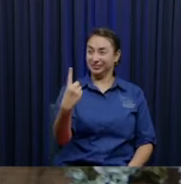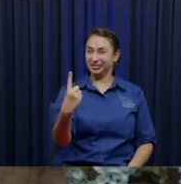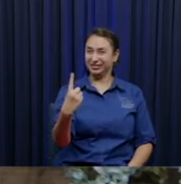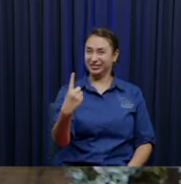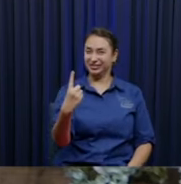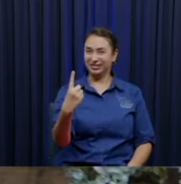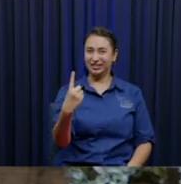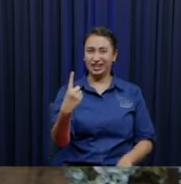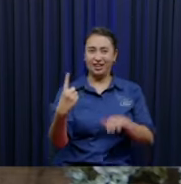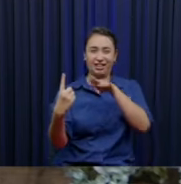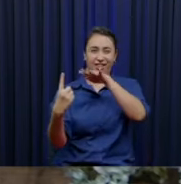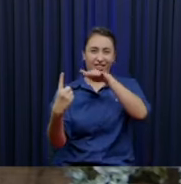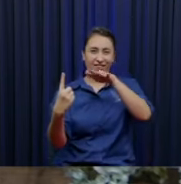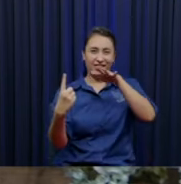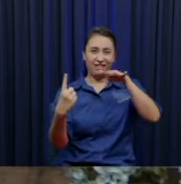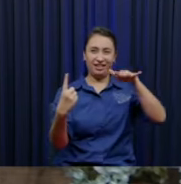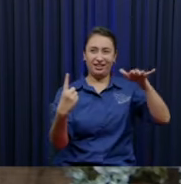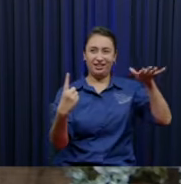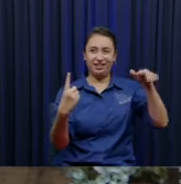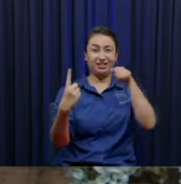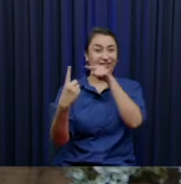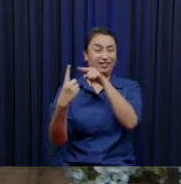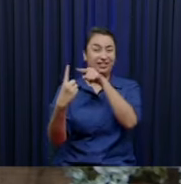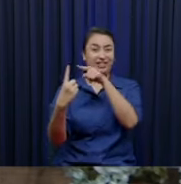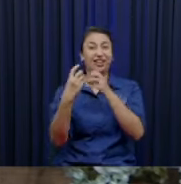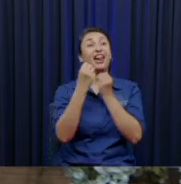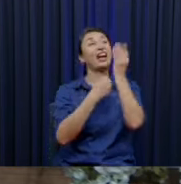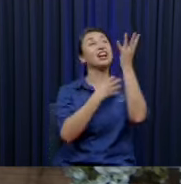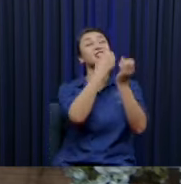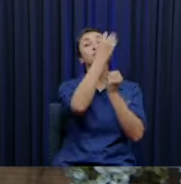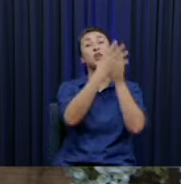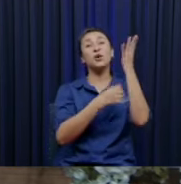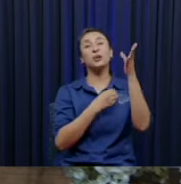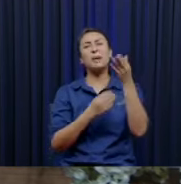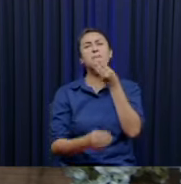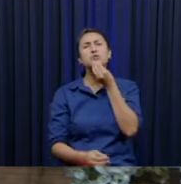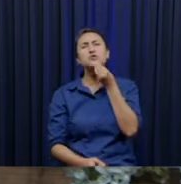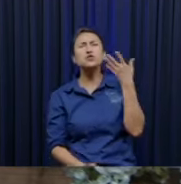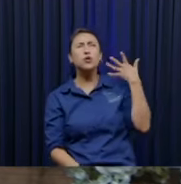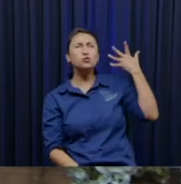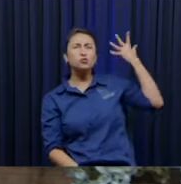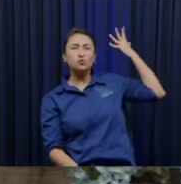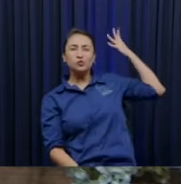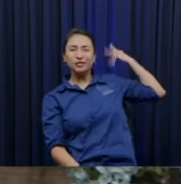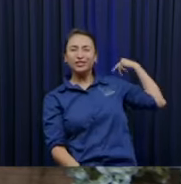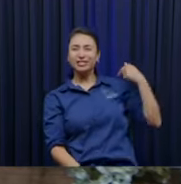¿Y la letra tenés o qué? Sí, la letra. No, hombre. Y